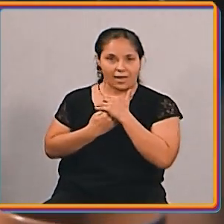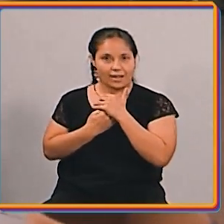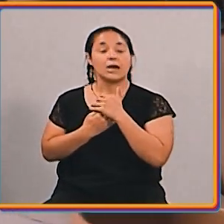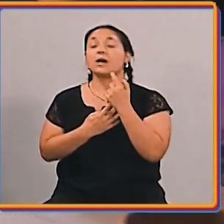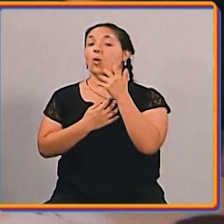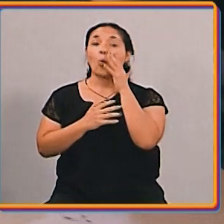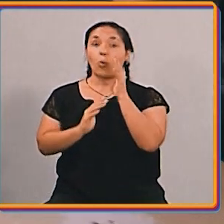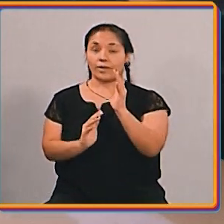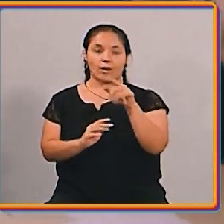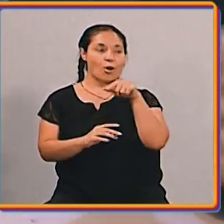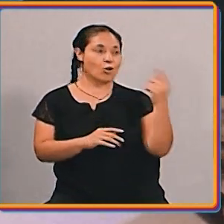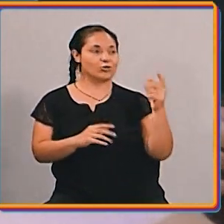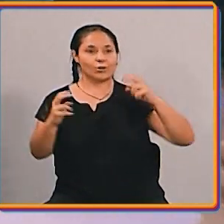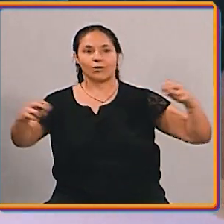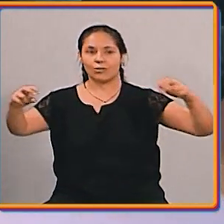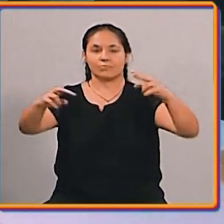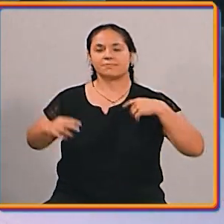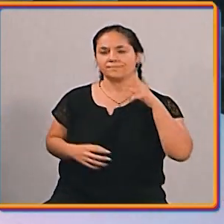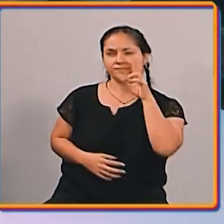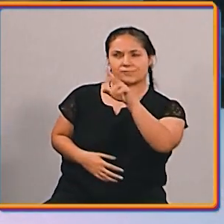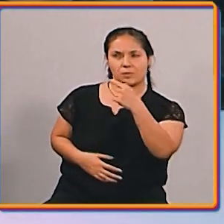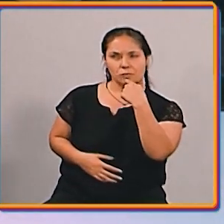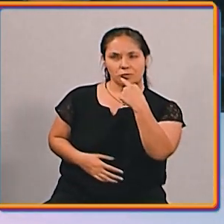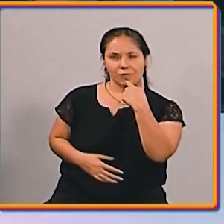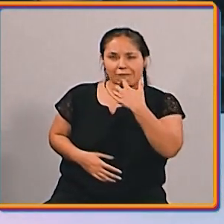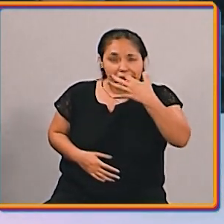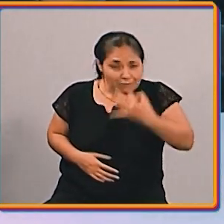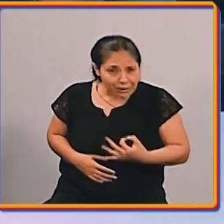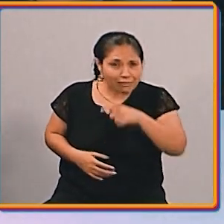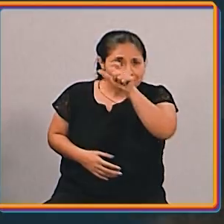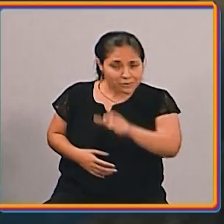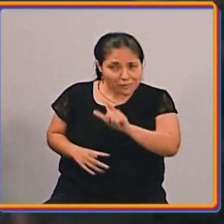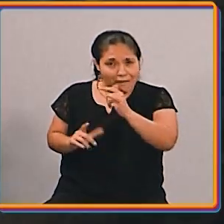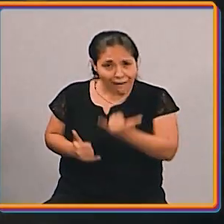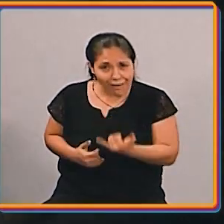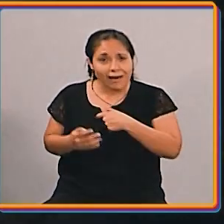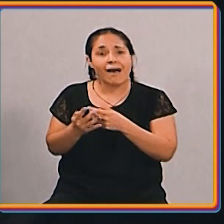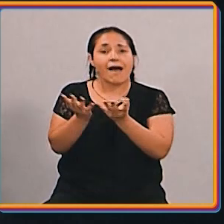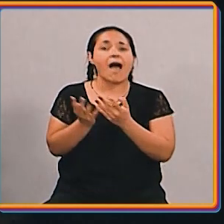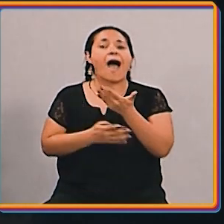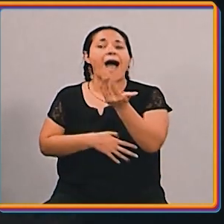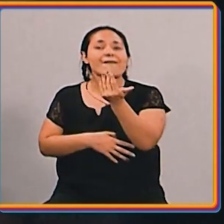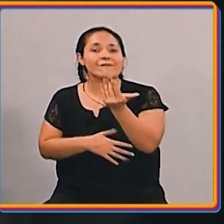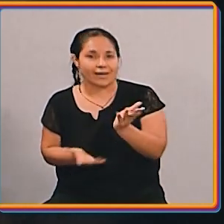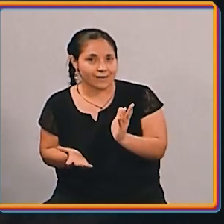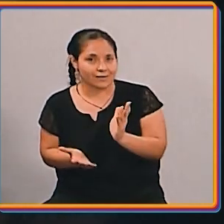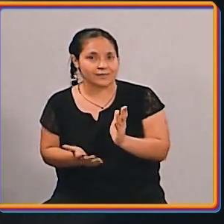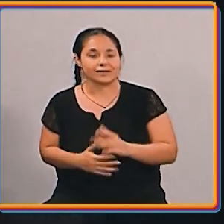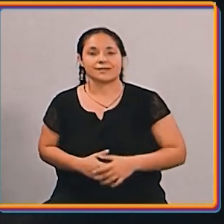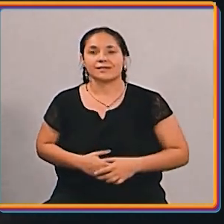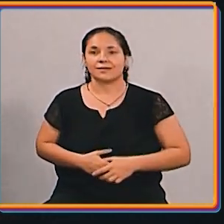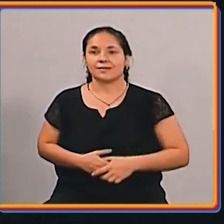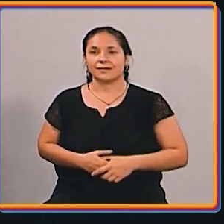Pero cuidado, cualquier participante puede desconfiar de que efectivamente contemos con ese personaje y deberemos revelarlo.